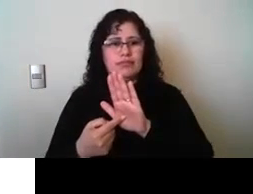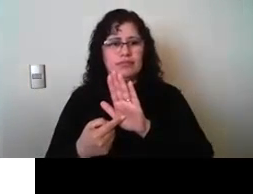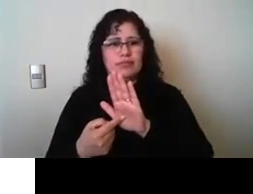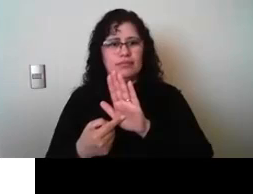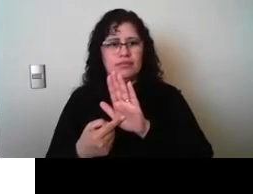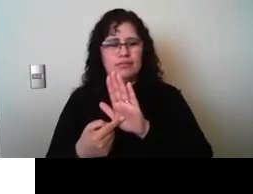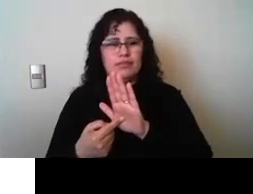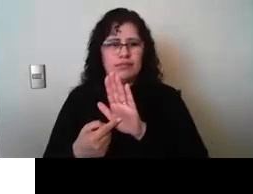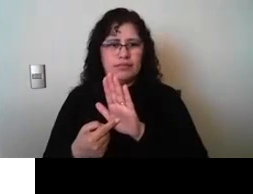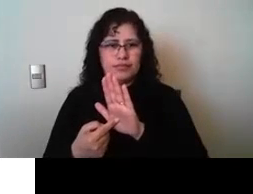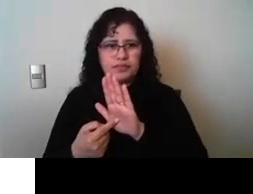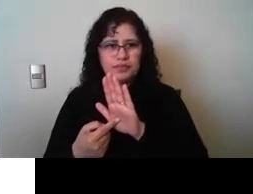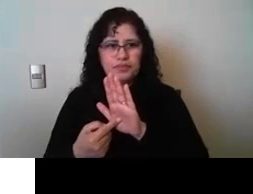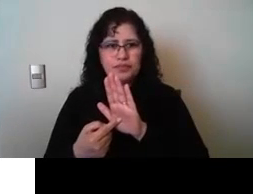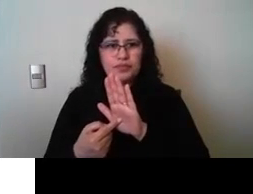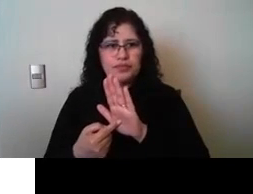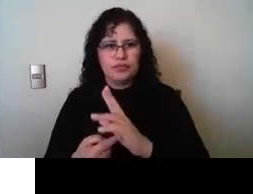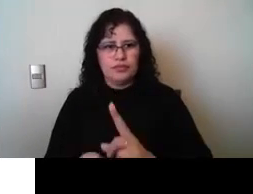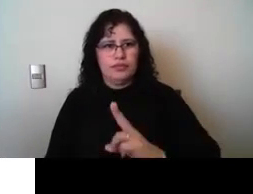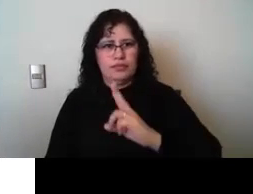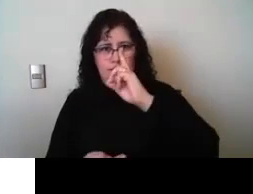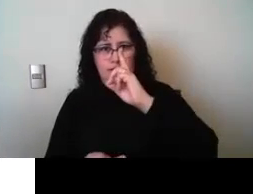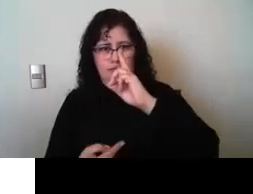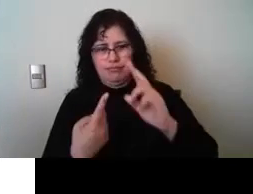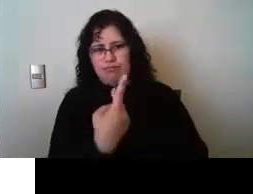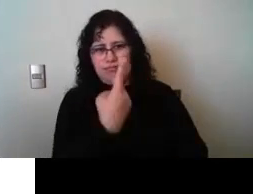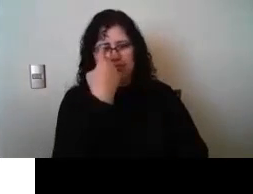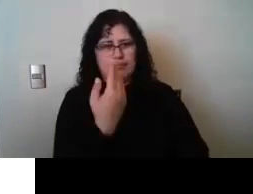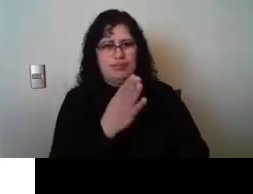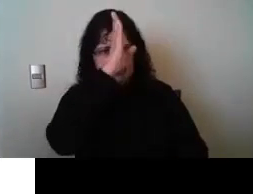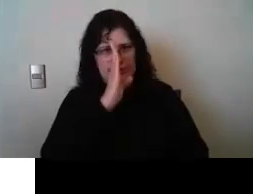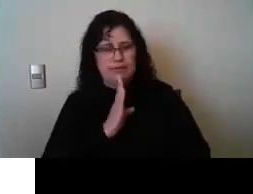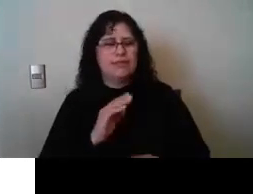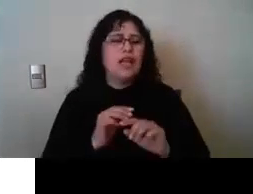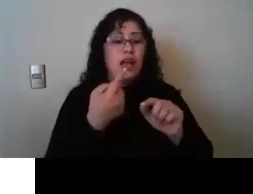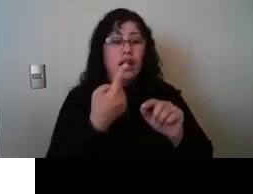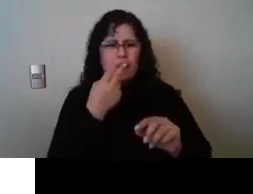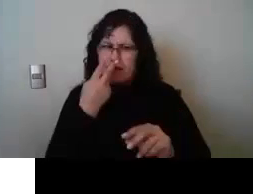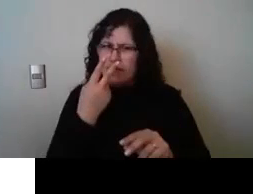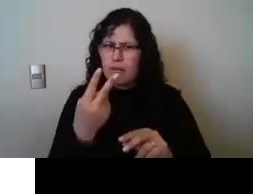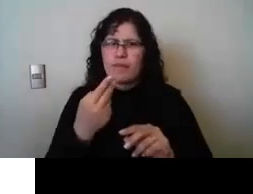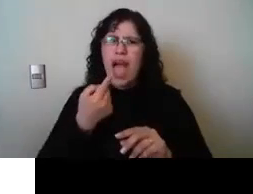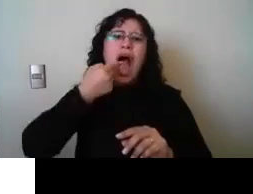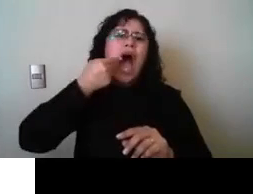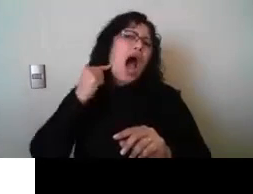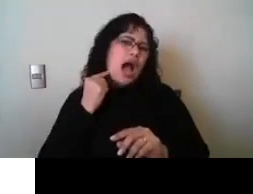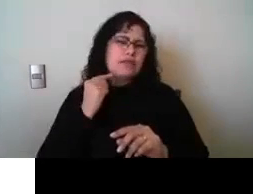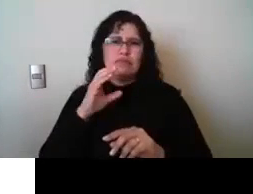parasagital, o un esquema parasagital donde vemos la cavidad oral, la cavidad